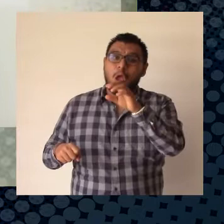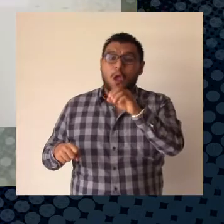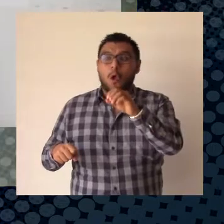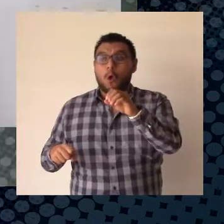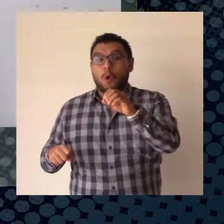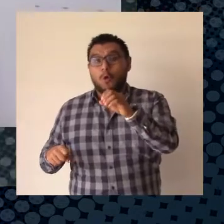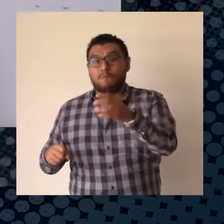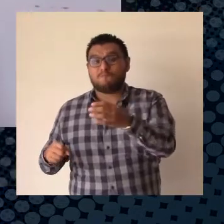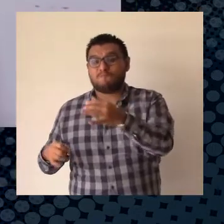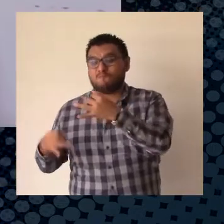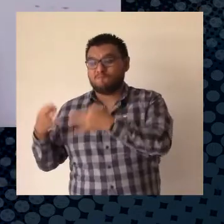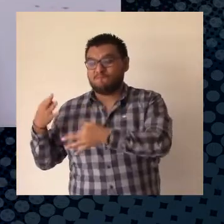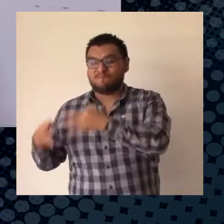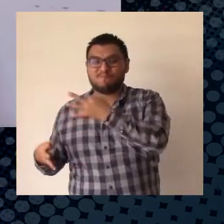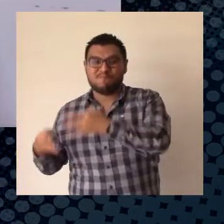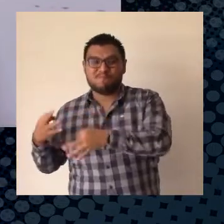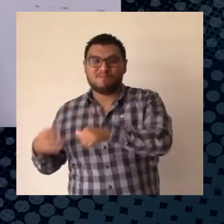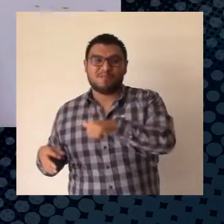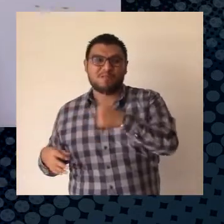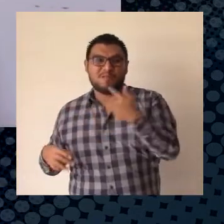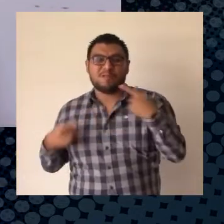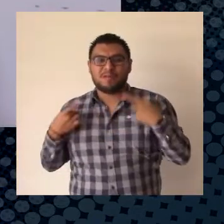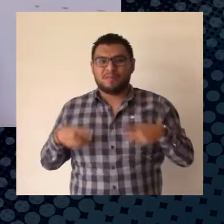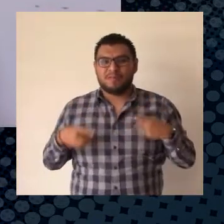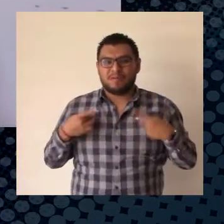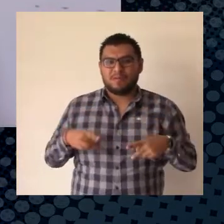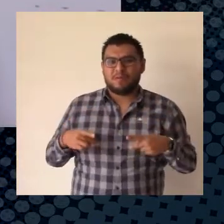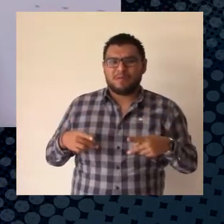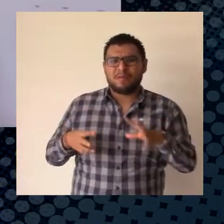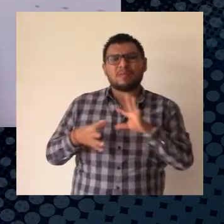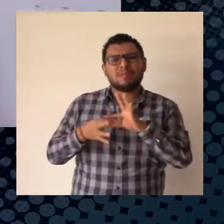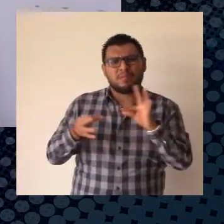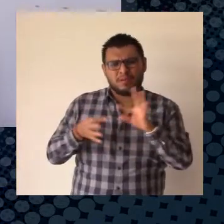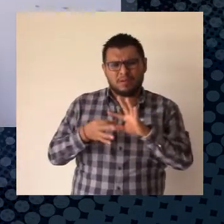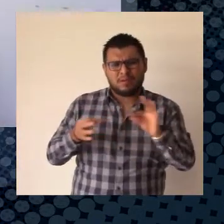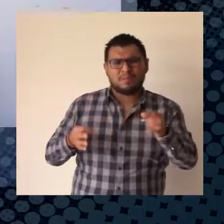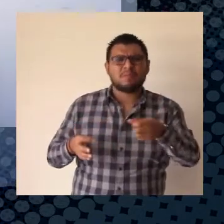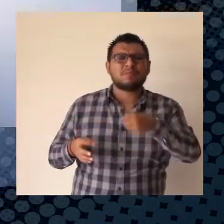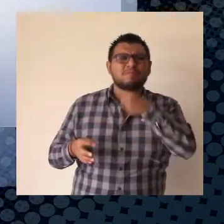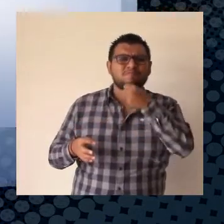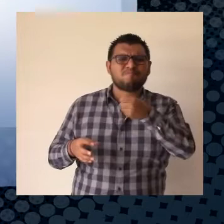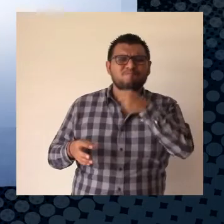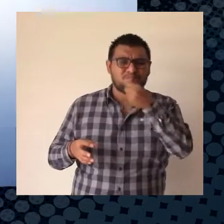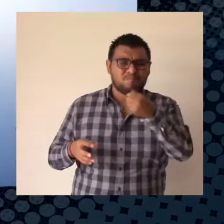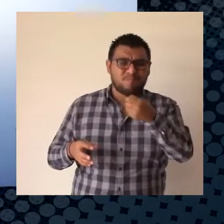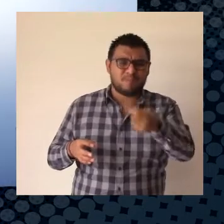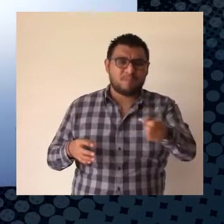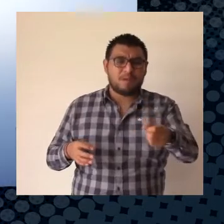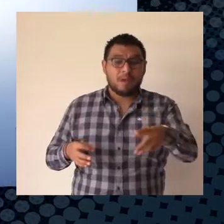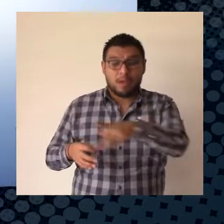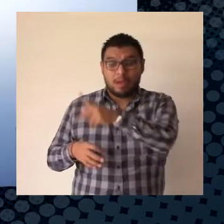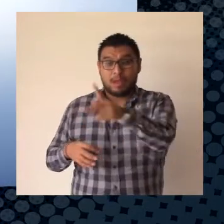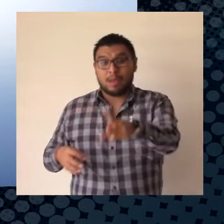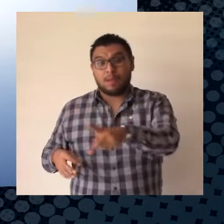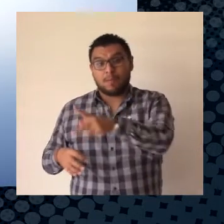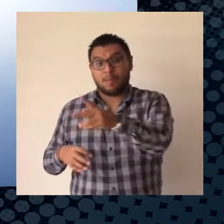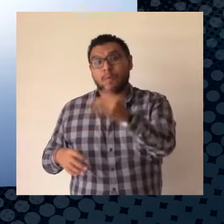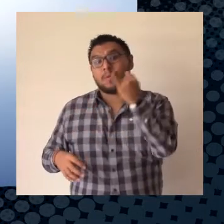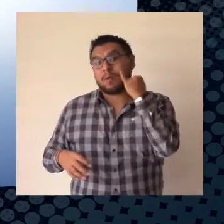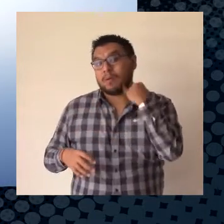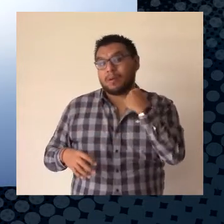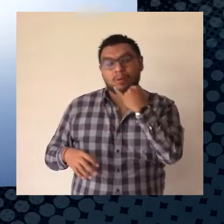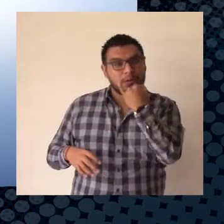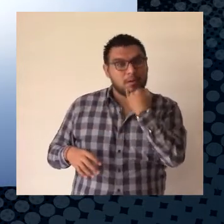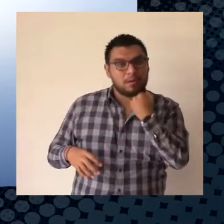opuesta al juicio que hacemos de otros. Hablemos un poquito de la murmuración. El pueblo de Israel